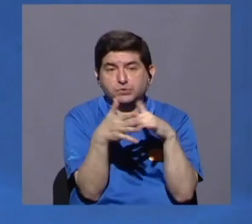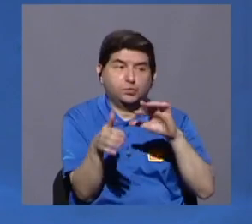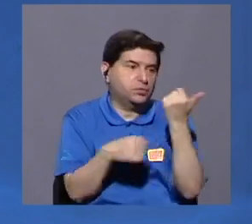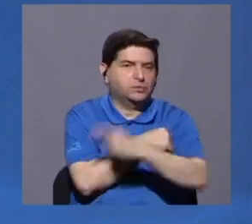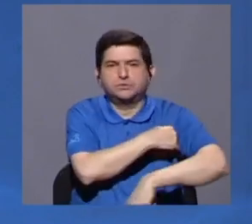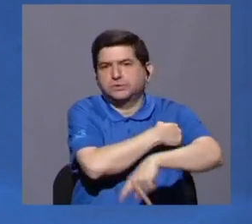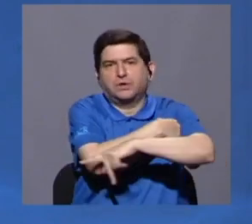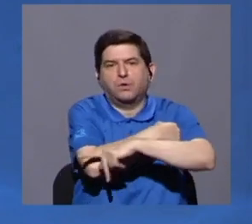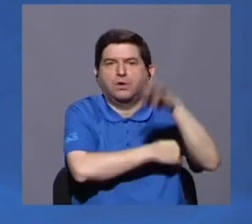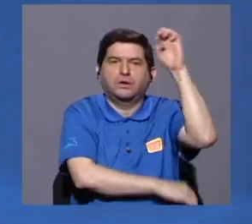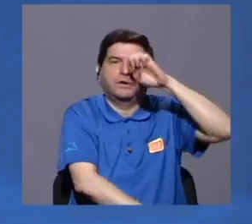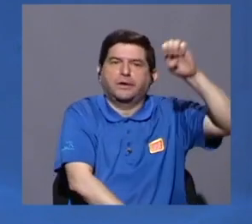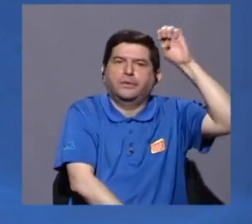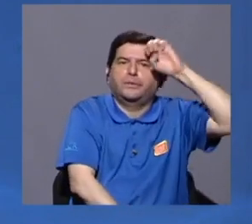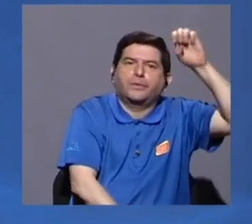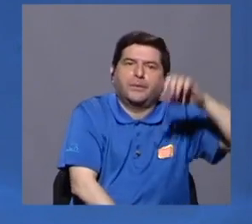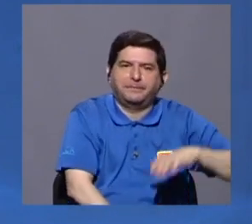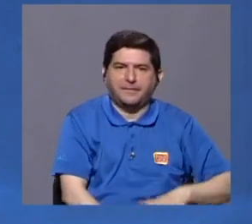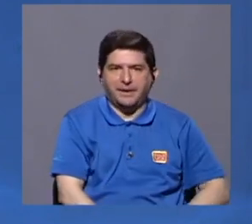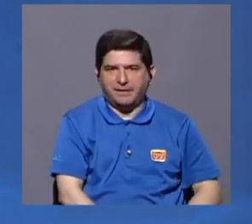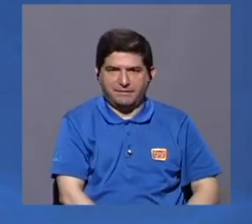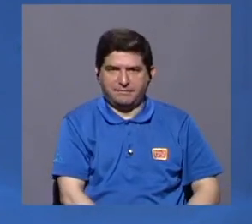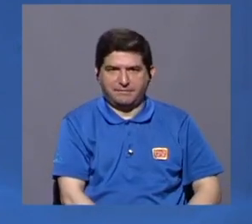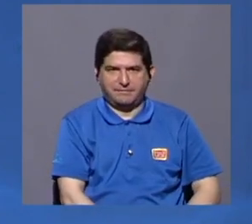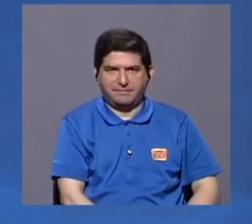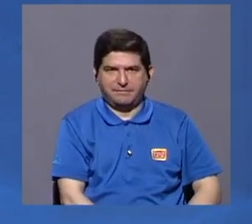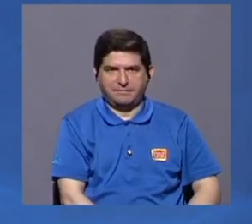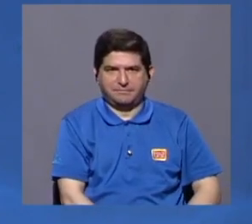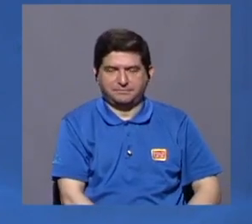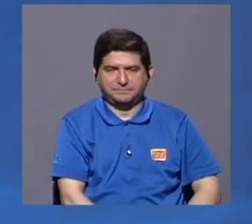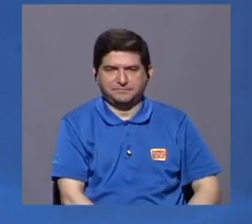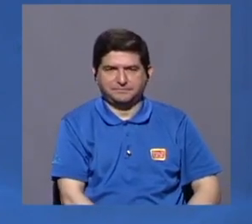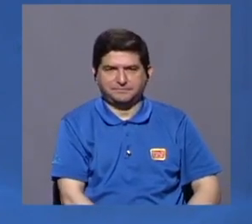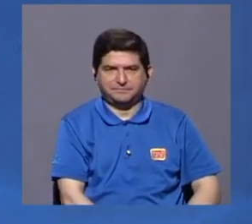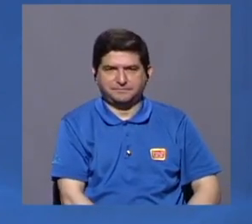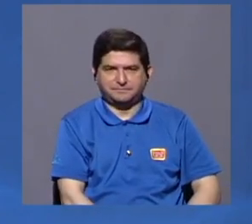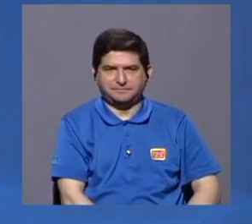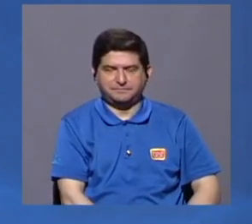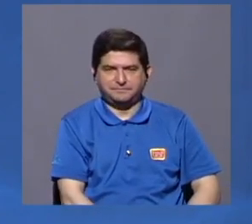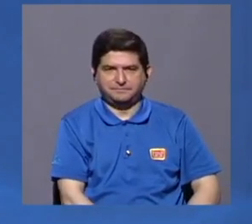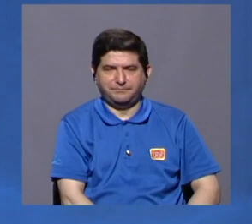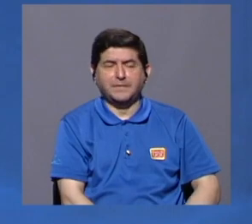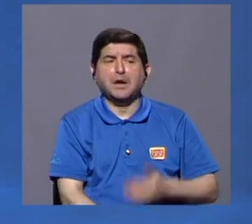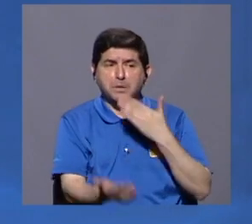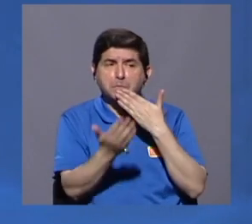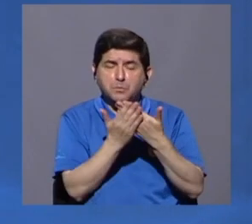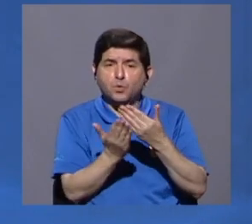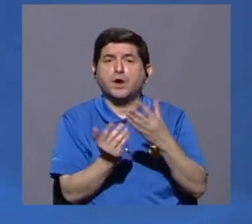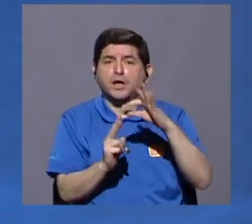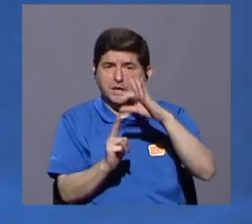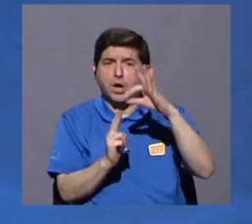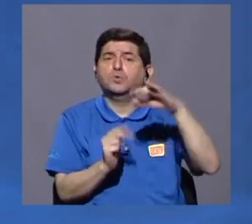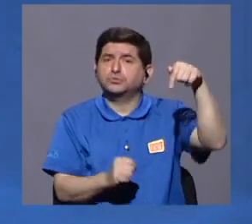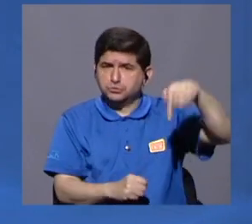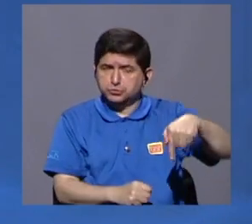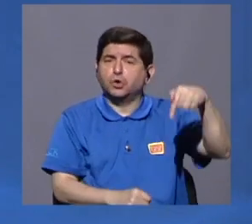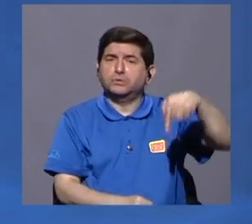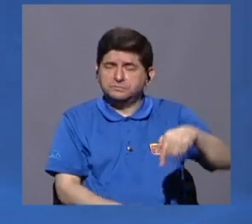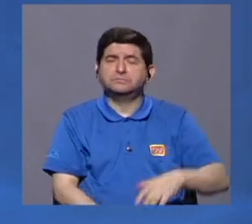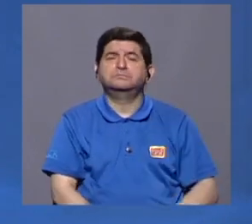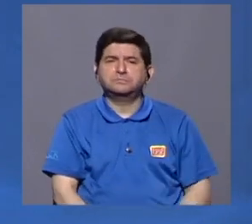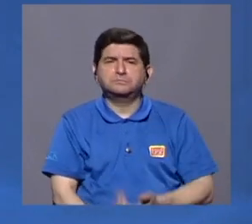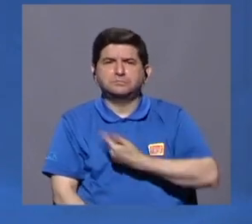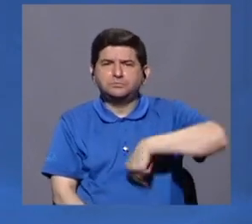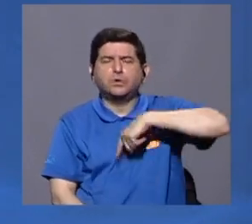otro país en europa por ejemplo entonces esta es una muy buena opción verdad nosotros estamos